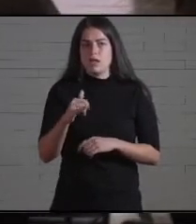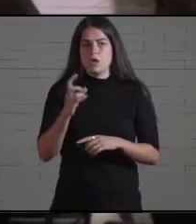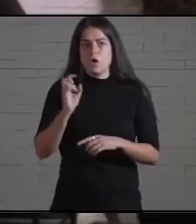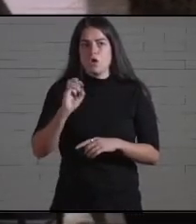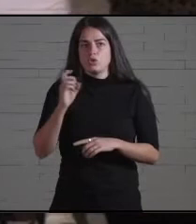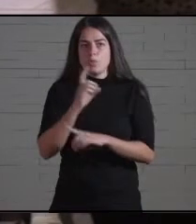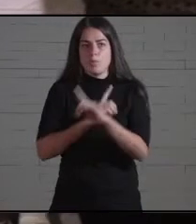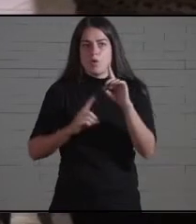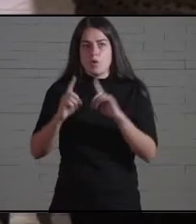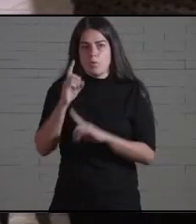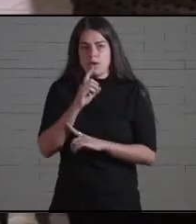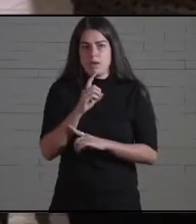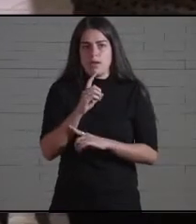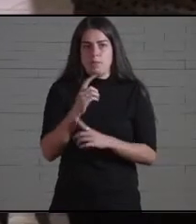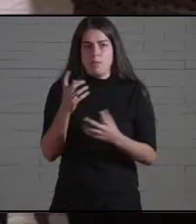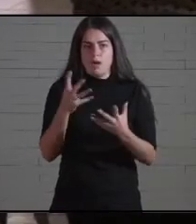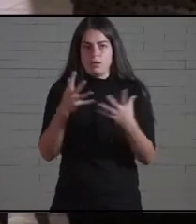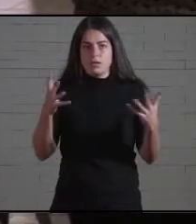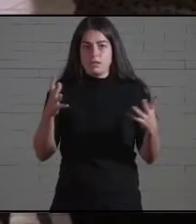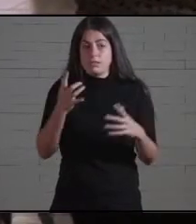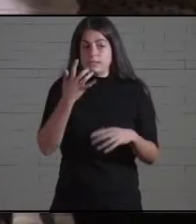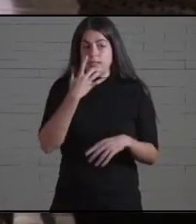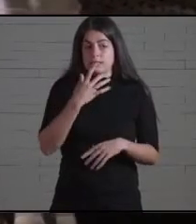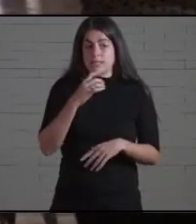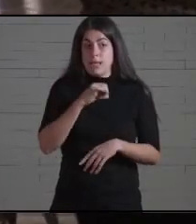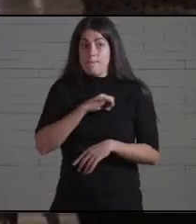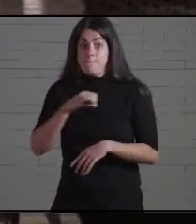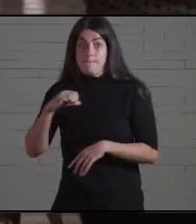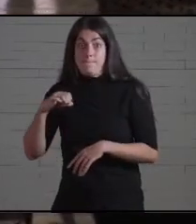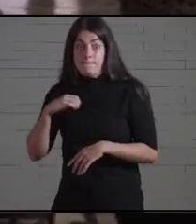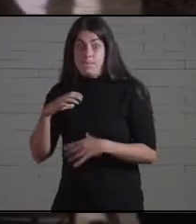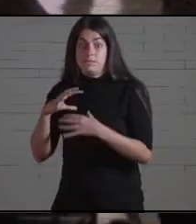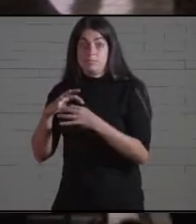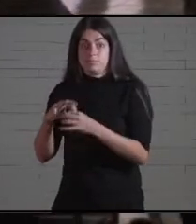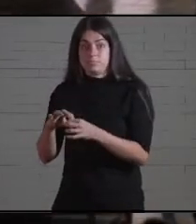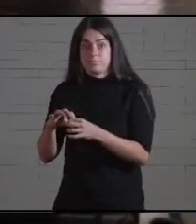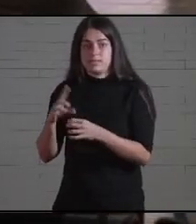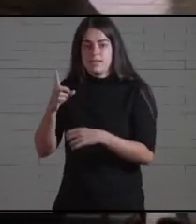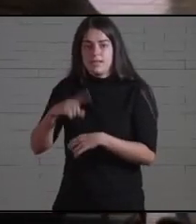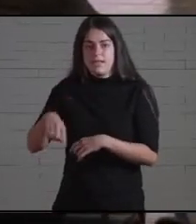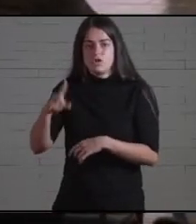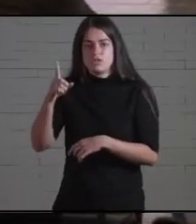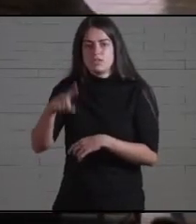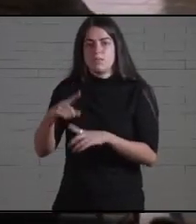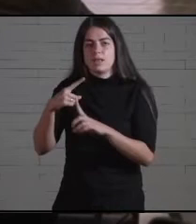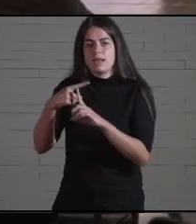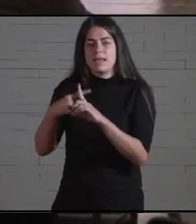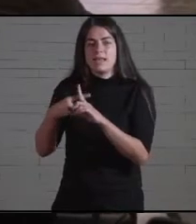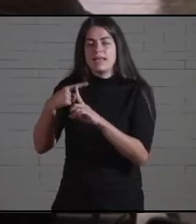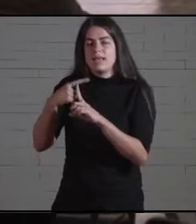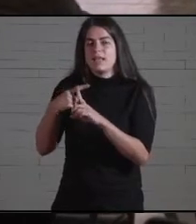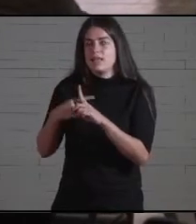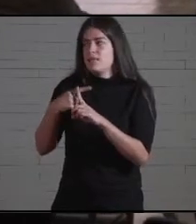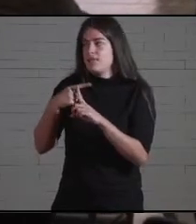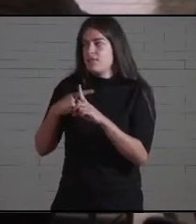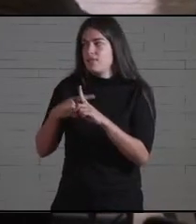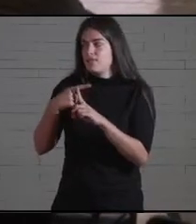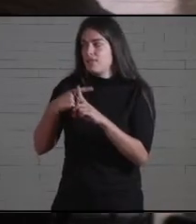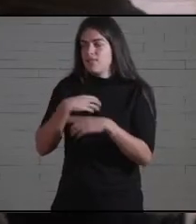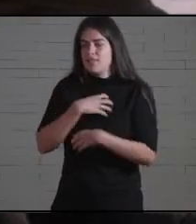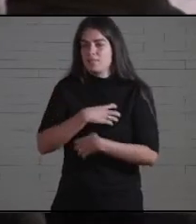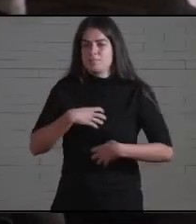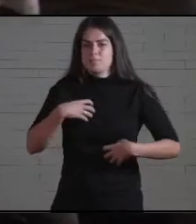con las personas que trabajan por cuenta propia, que son los que también mayor niveles de